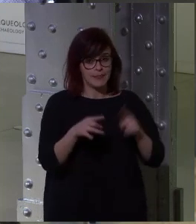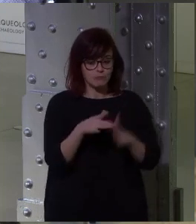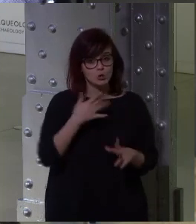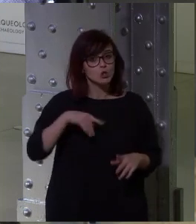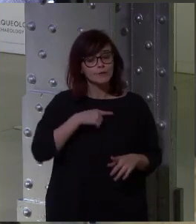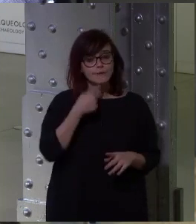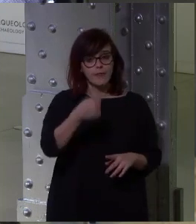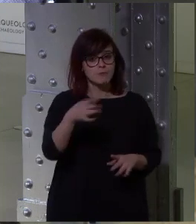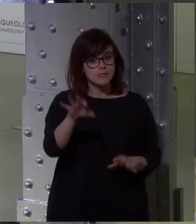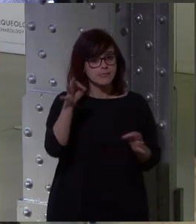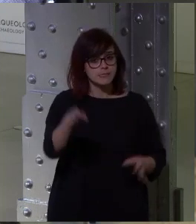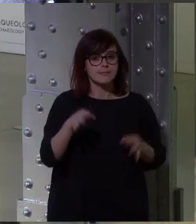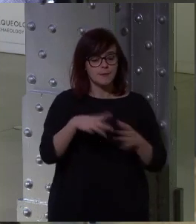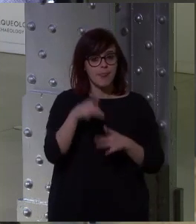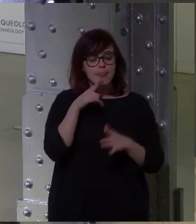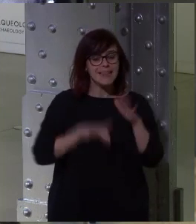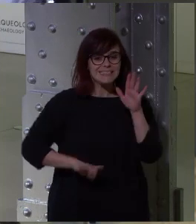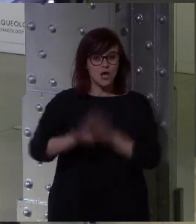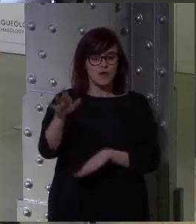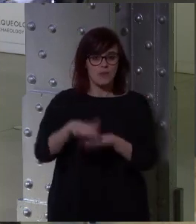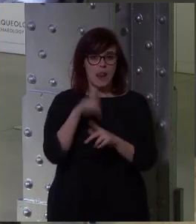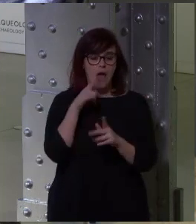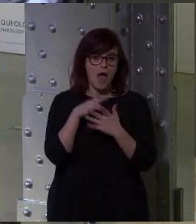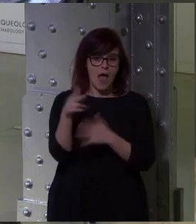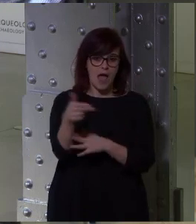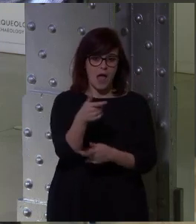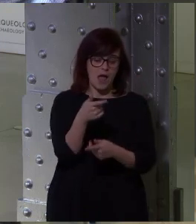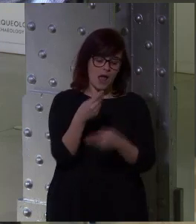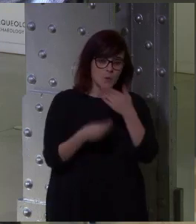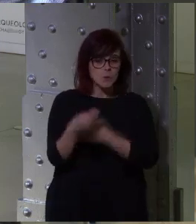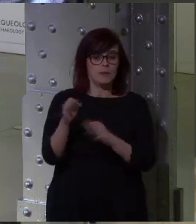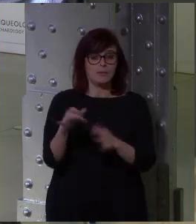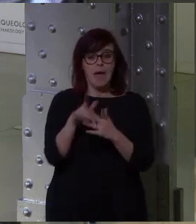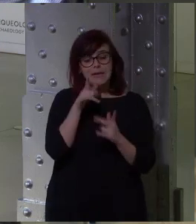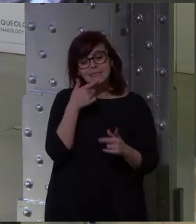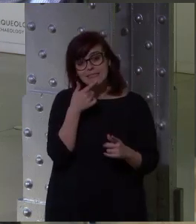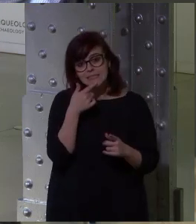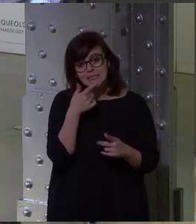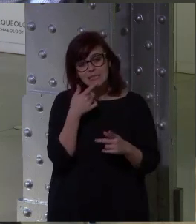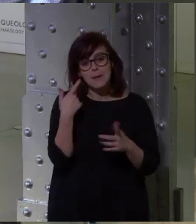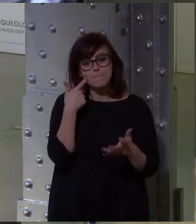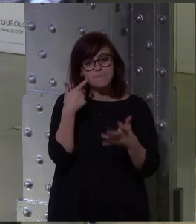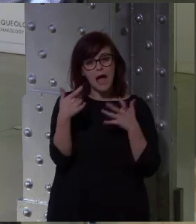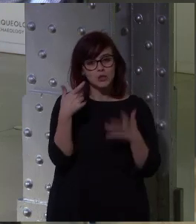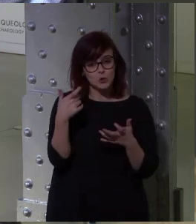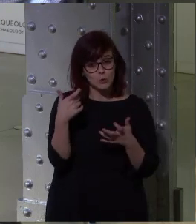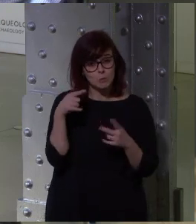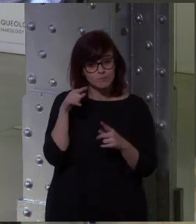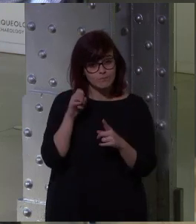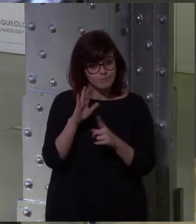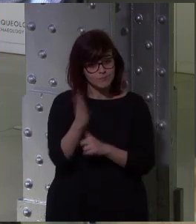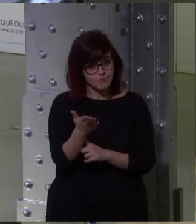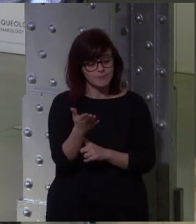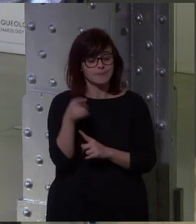Nosotros decimos, con respecto al desarrollo de la acuicultura, que efectivamente tiene un impacto. Hay un primer elemento, y es que,